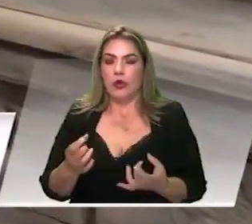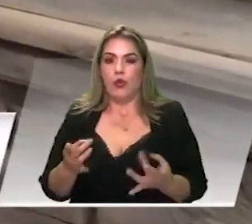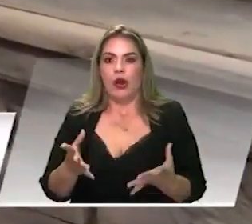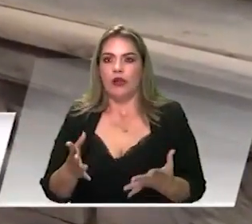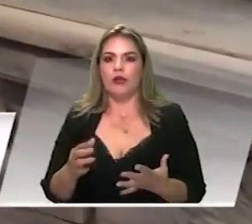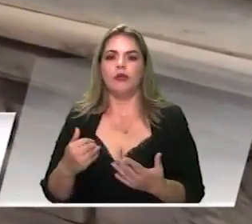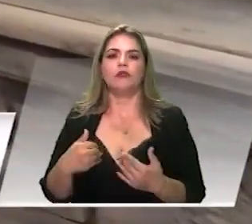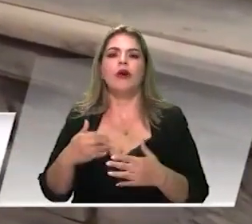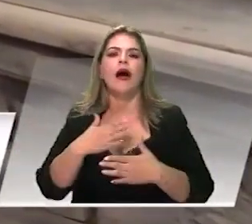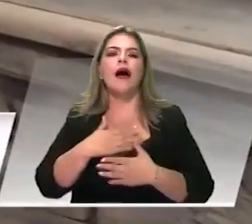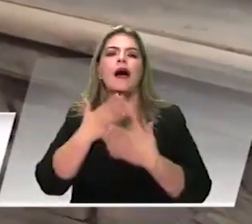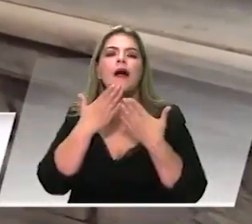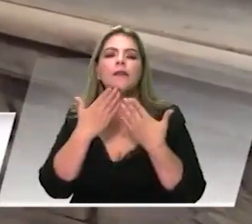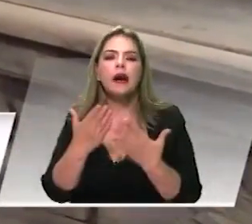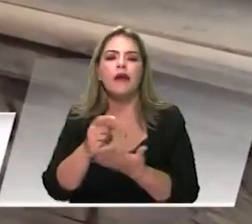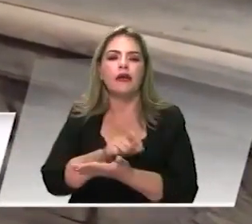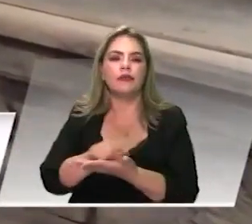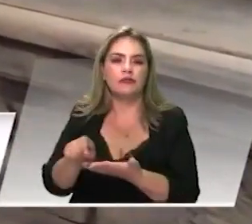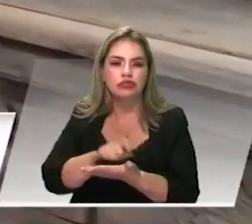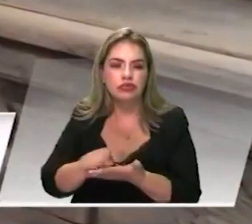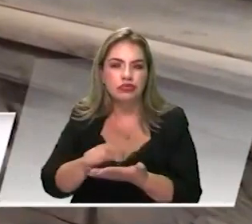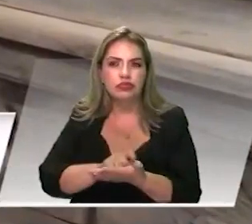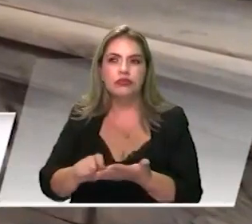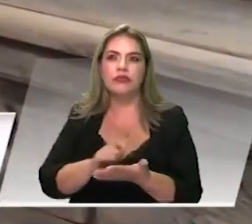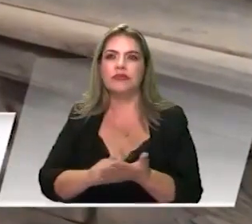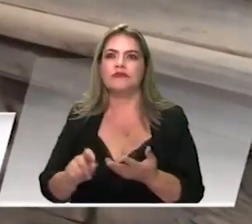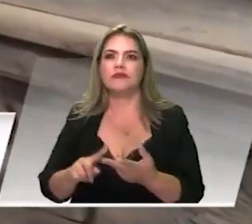no tiene que ver como con